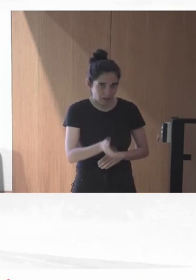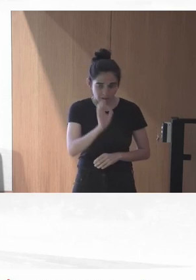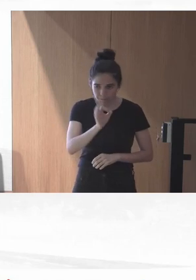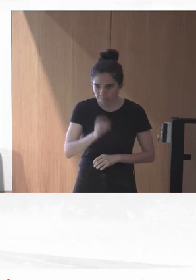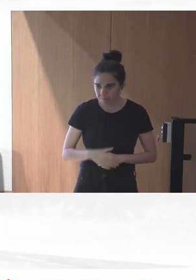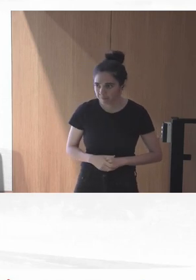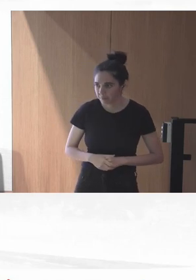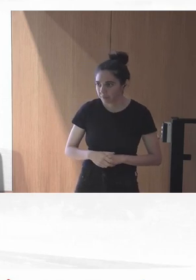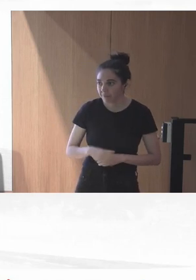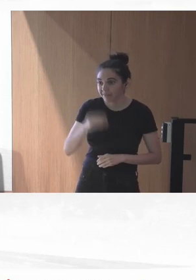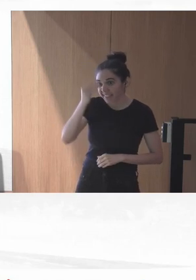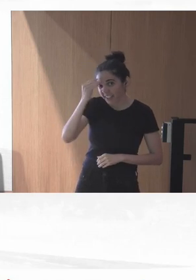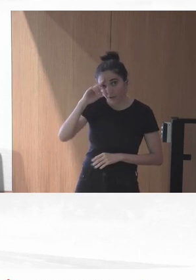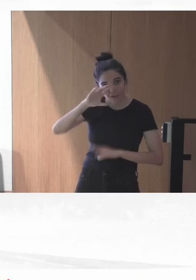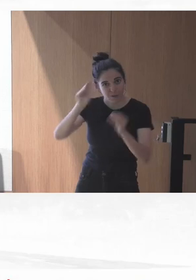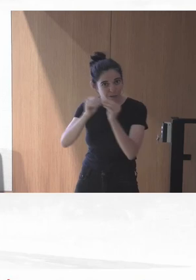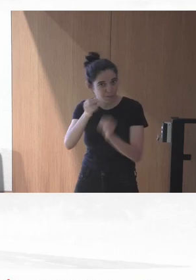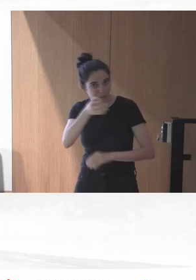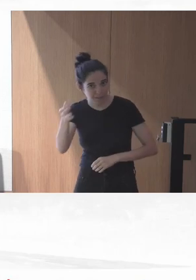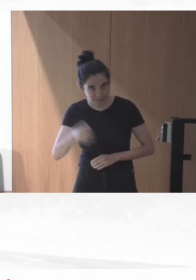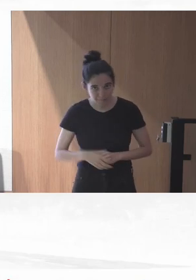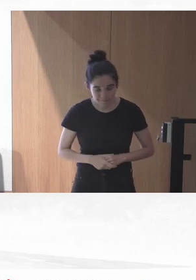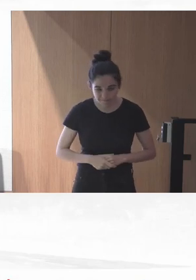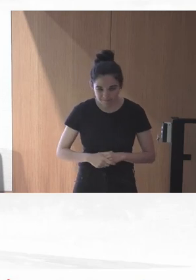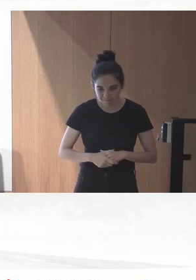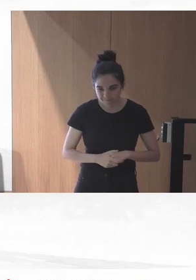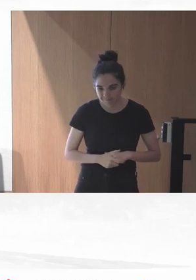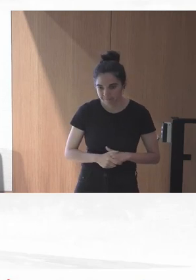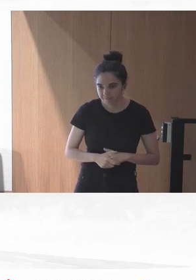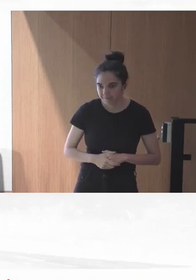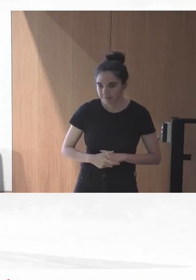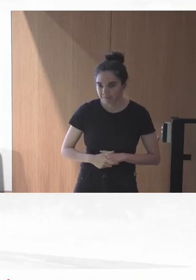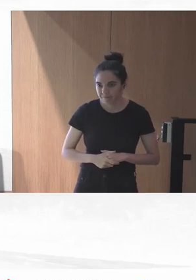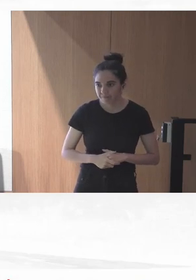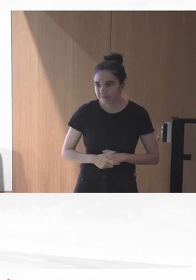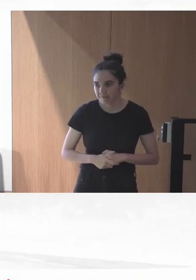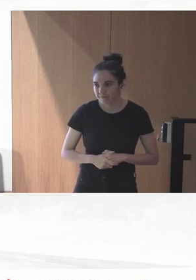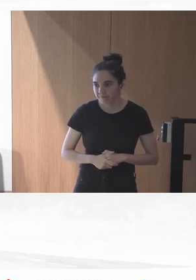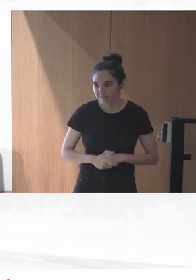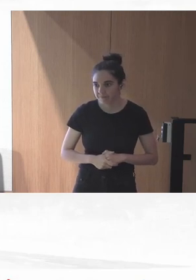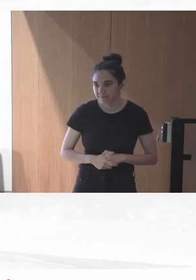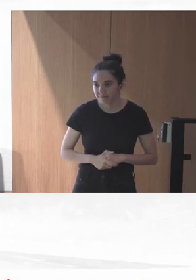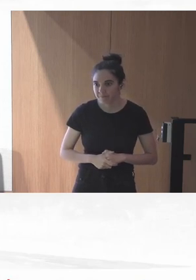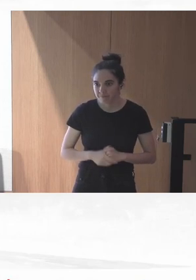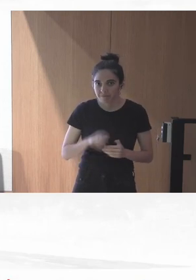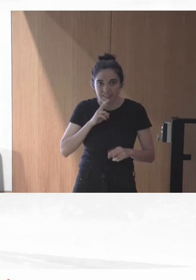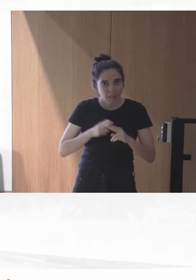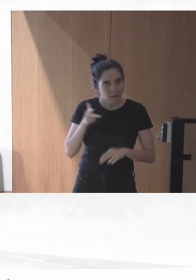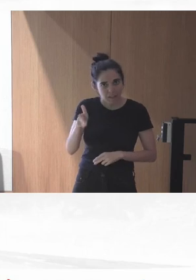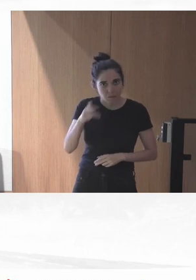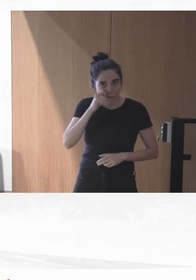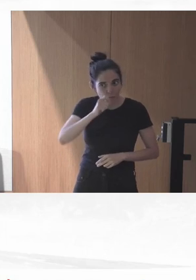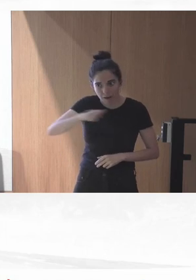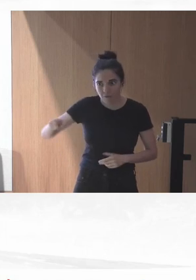es, creo que es la conclusión perfecta de que las, bueno, es bueno, que es un derecho humano que